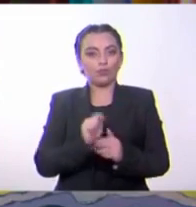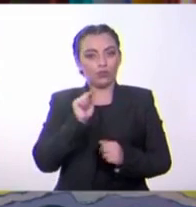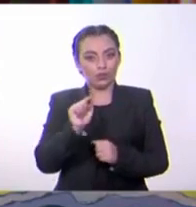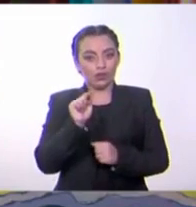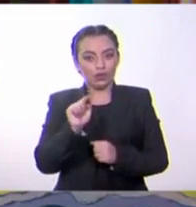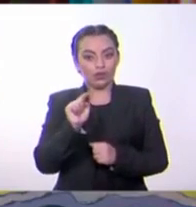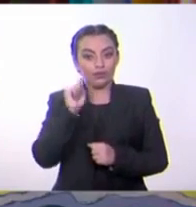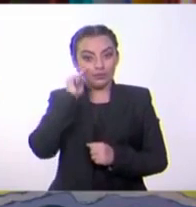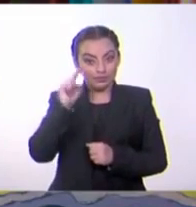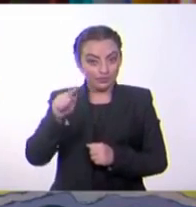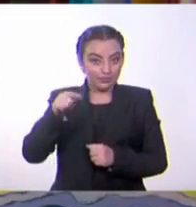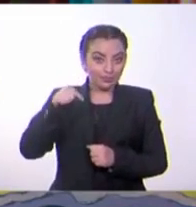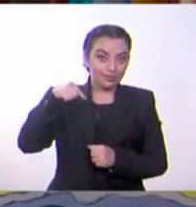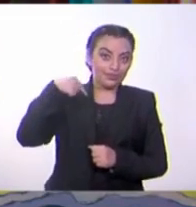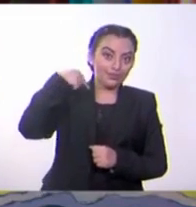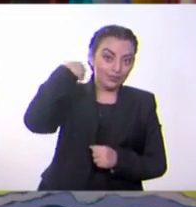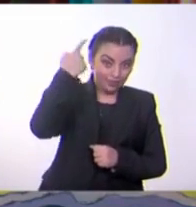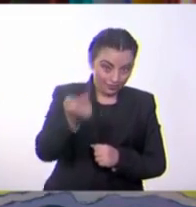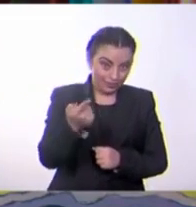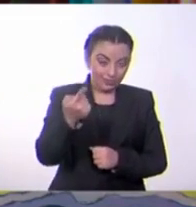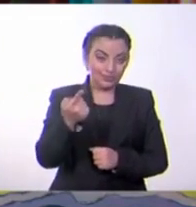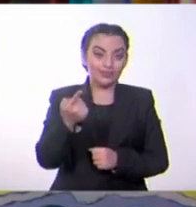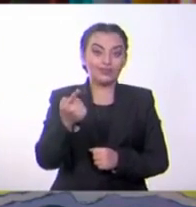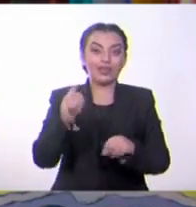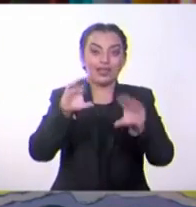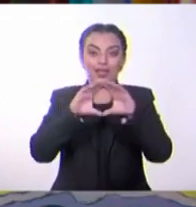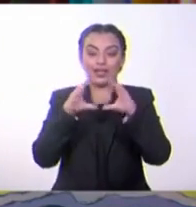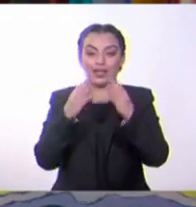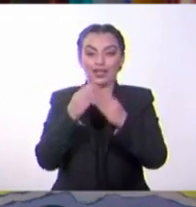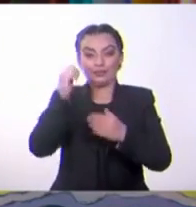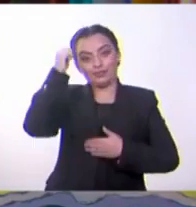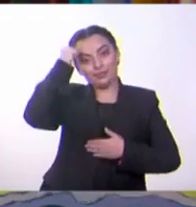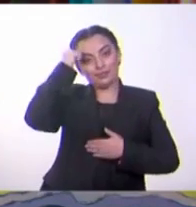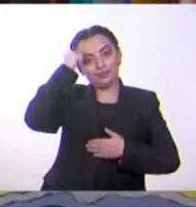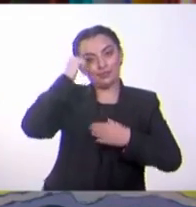también en la próxima ocasión, siempre en tu espacio Aprendamos en Casa. Hasta luego.